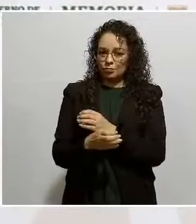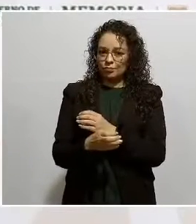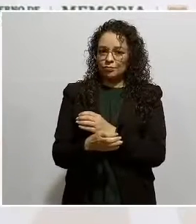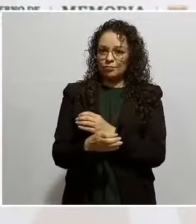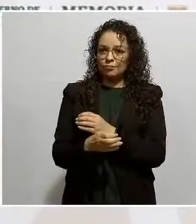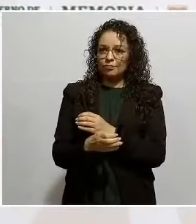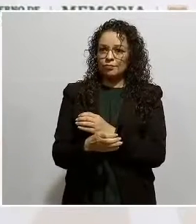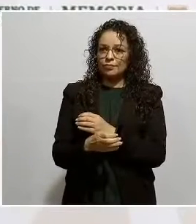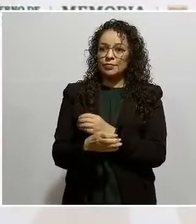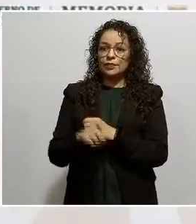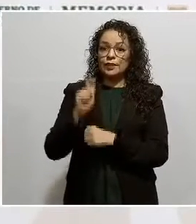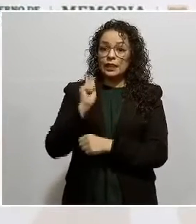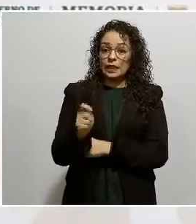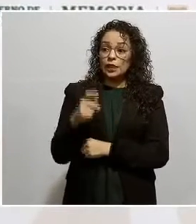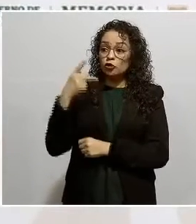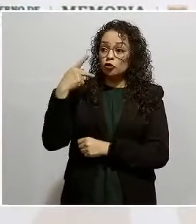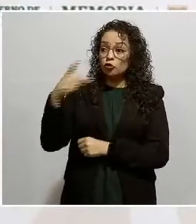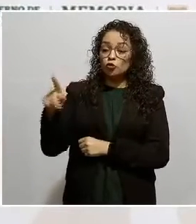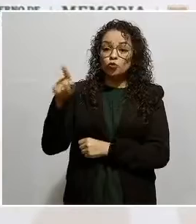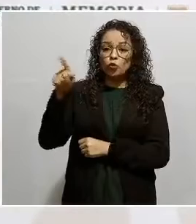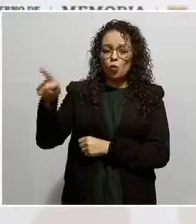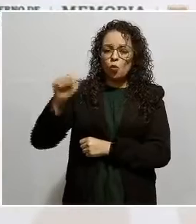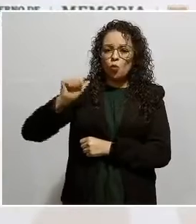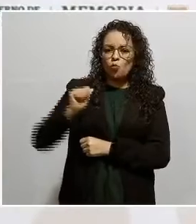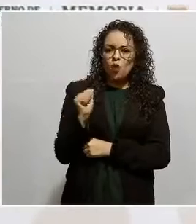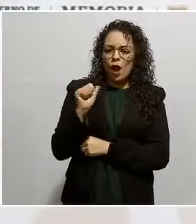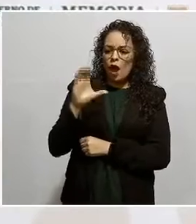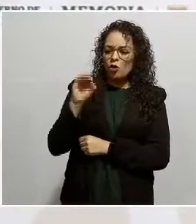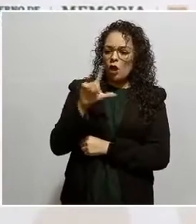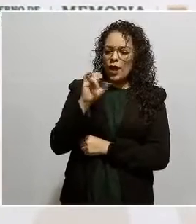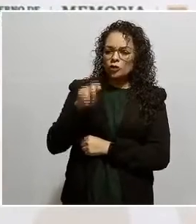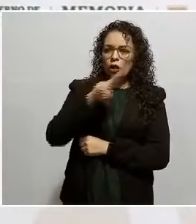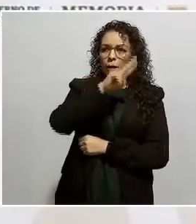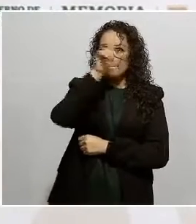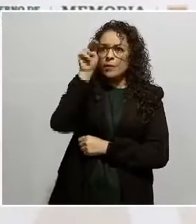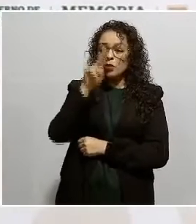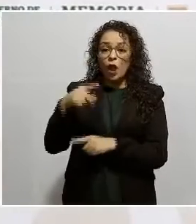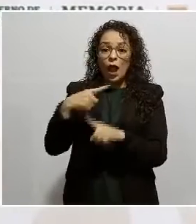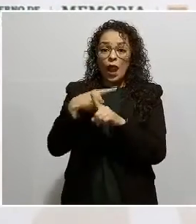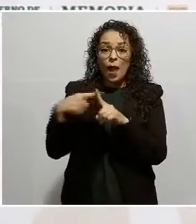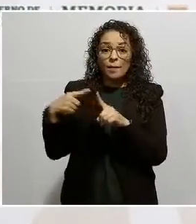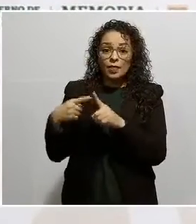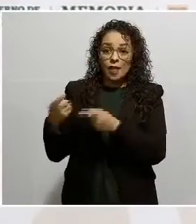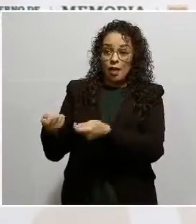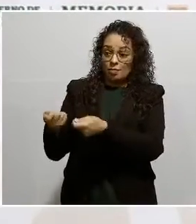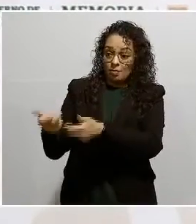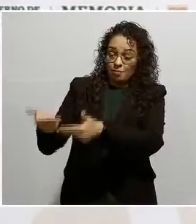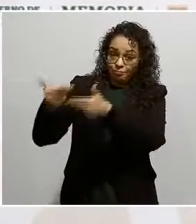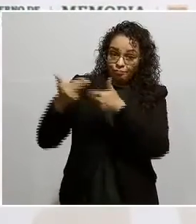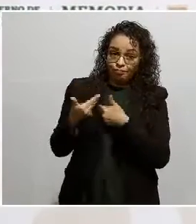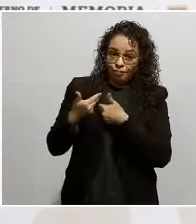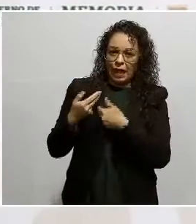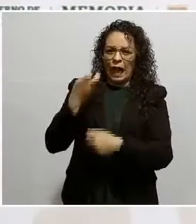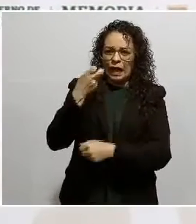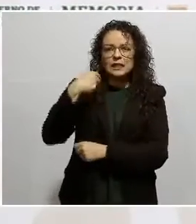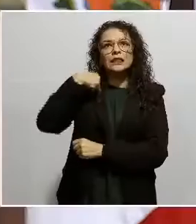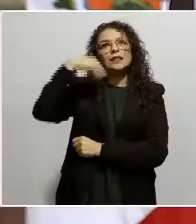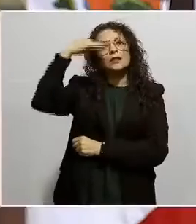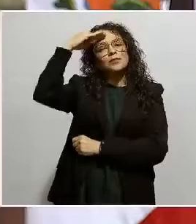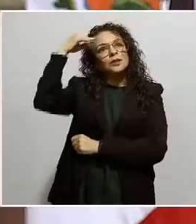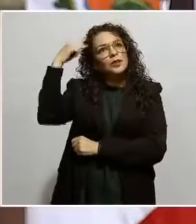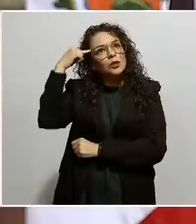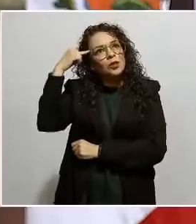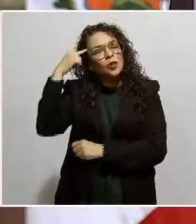la mitad de su colección de pintura. Desde entonces empecé a pensar dónde y